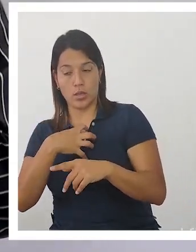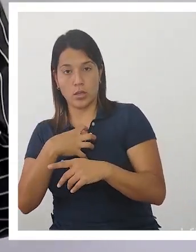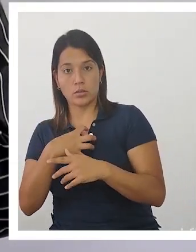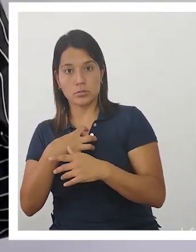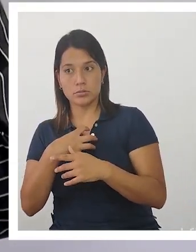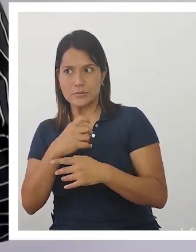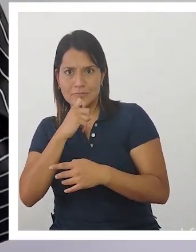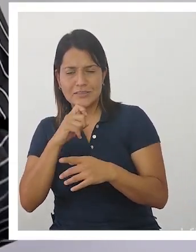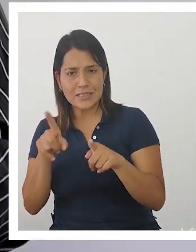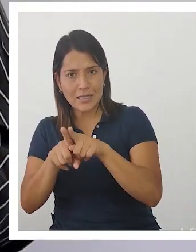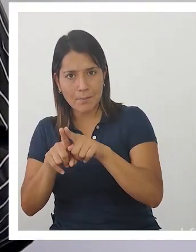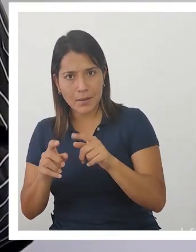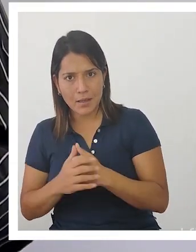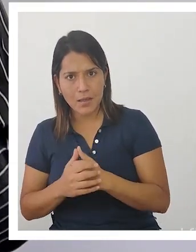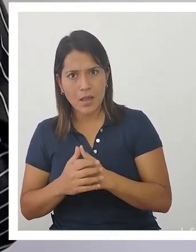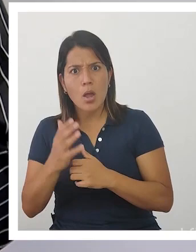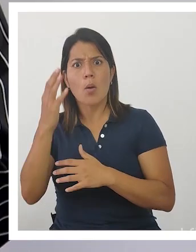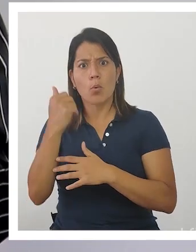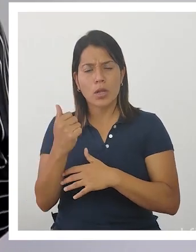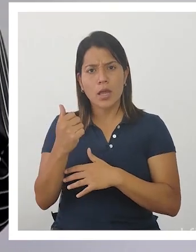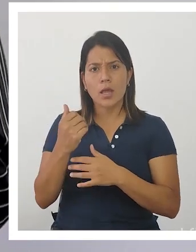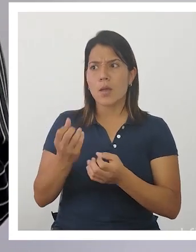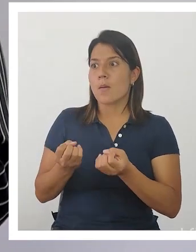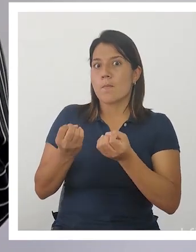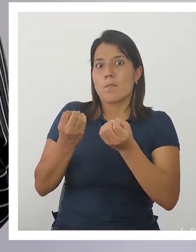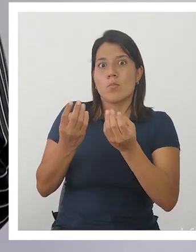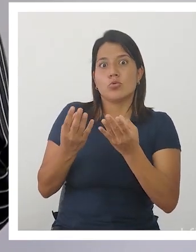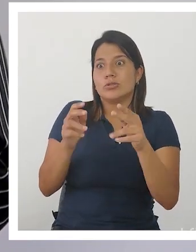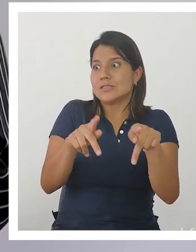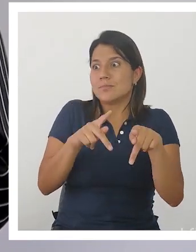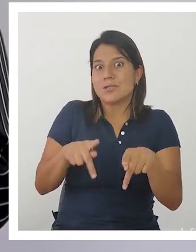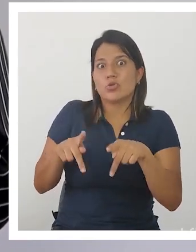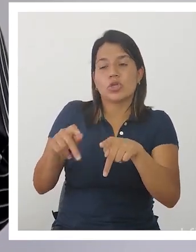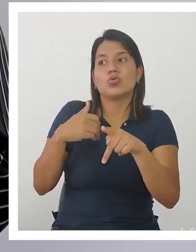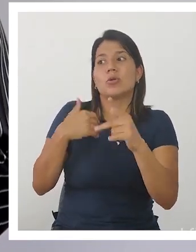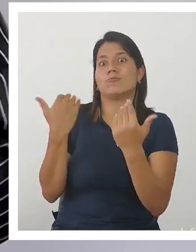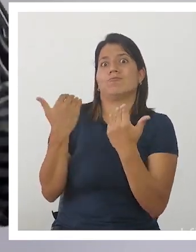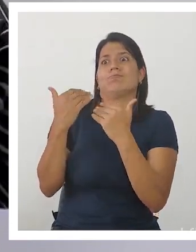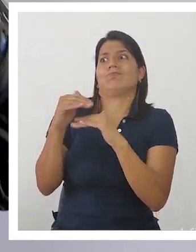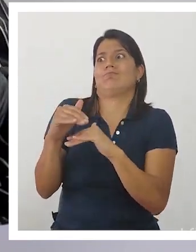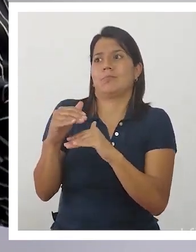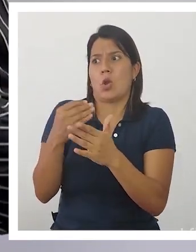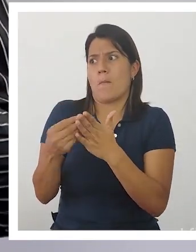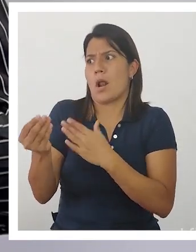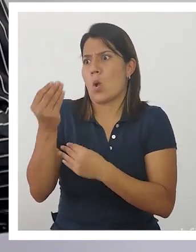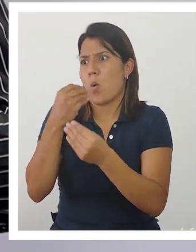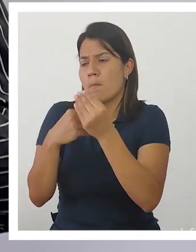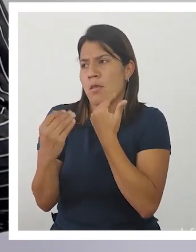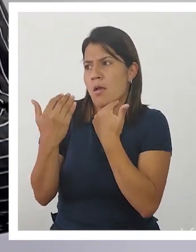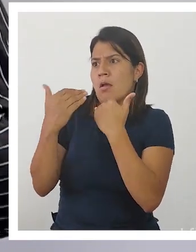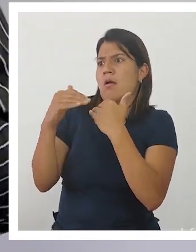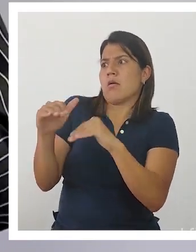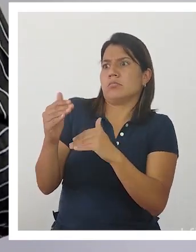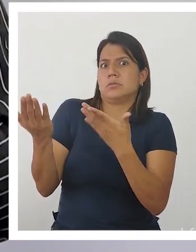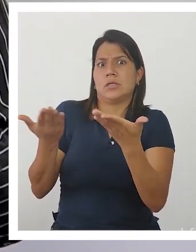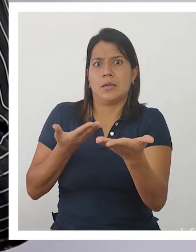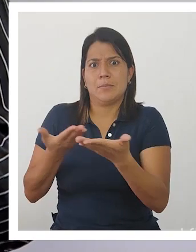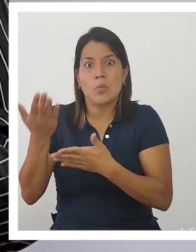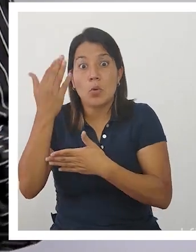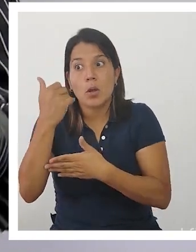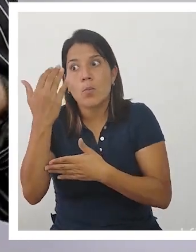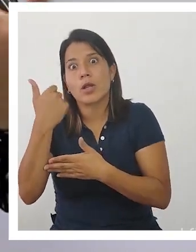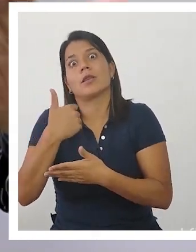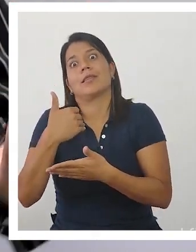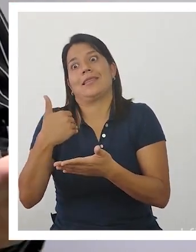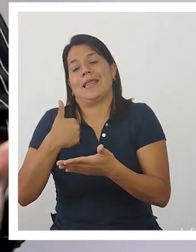un montón de servicios que no pudieron pagar porque tenían que pagar la cuota del banco, ¿verdad? Y ahí es donde no hubo, por parte de la